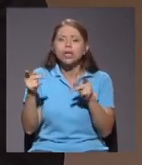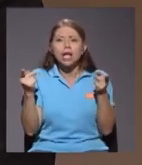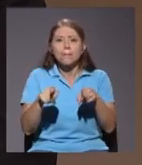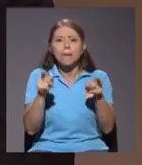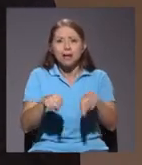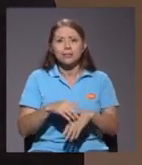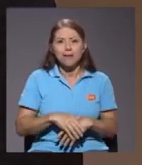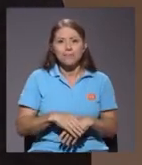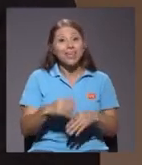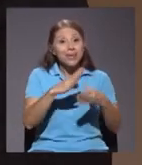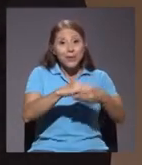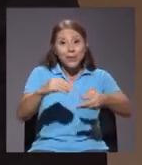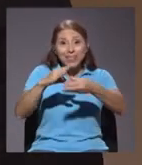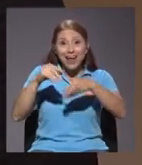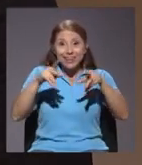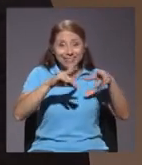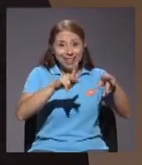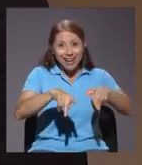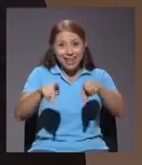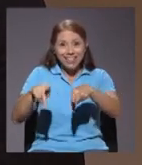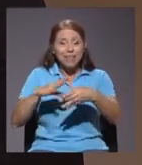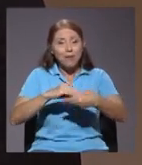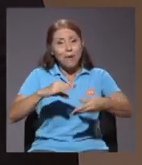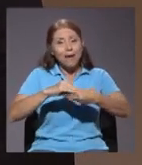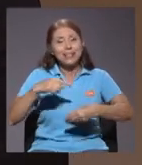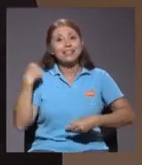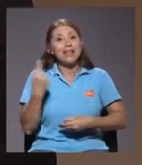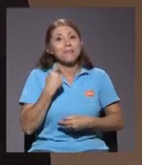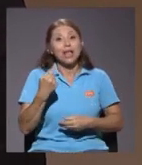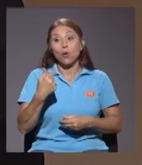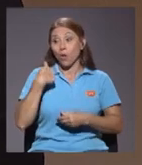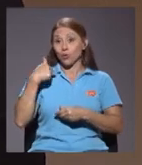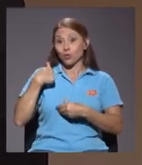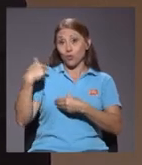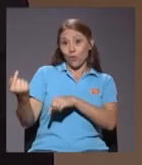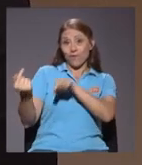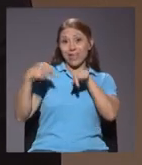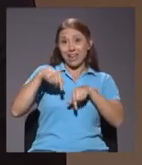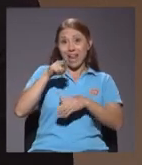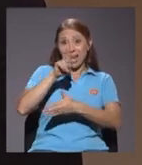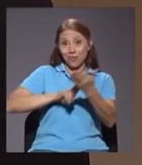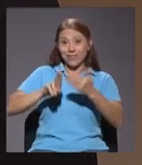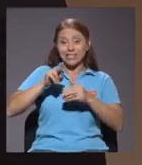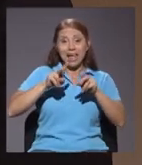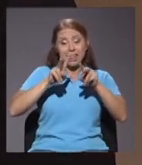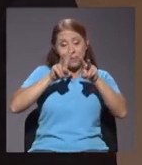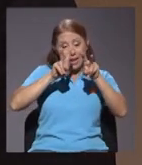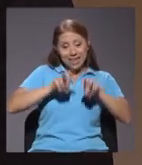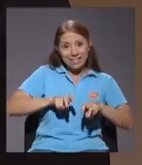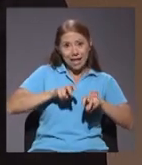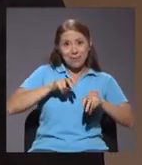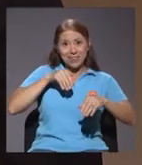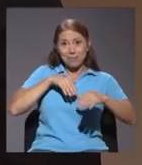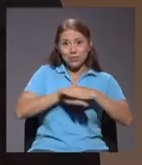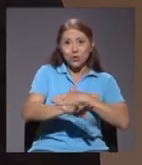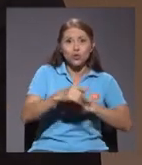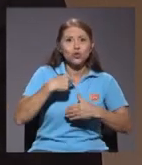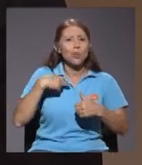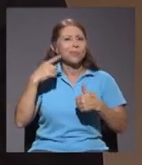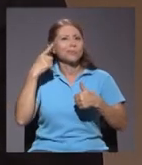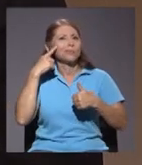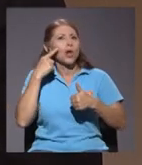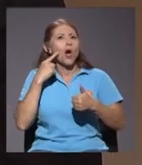tercero la gente y esa siempre fue mi debilidad entonces cuando vine a se regresa mente la misión de la u me quedé pensando que pongo el primero que pongo segundo